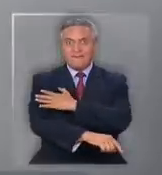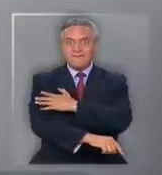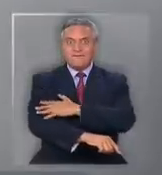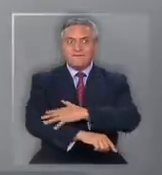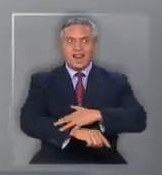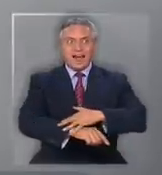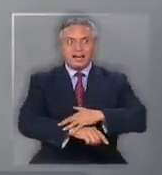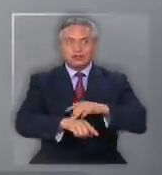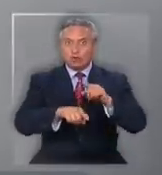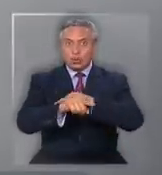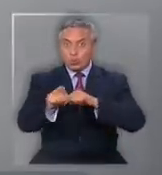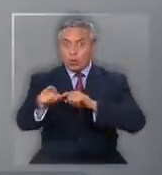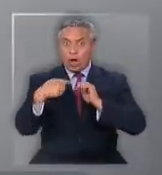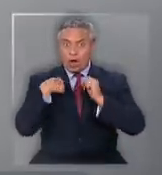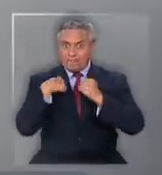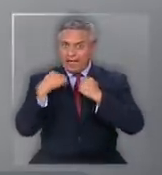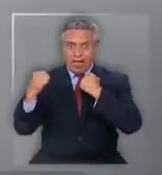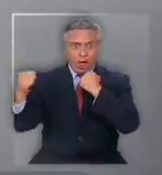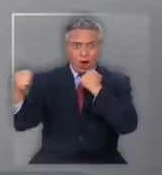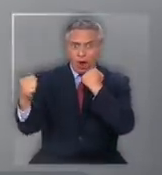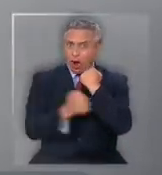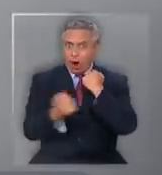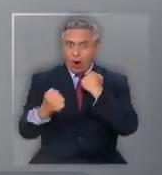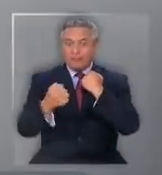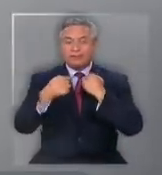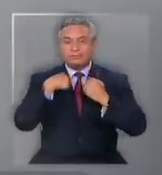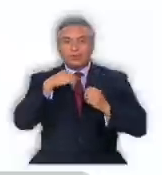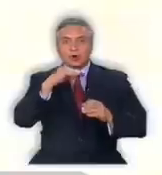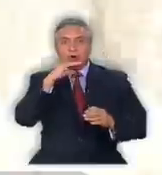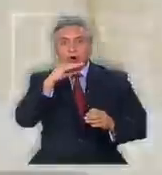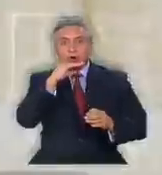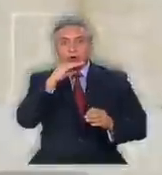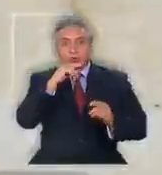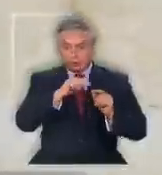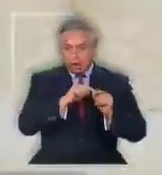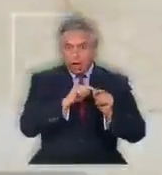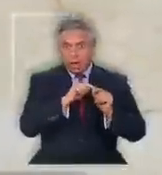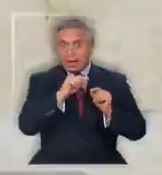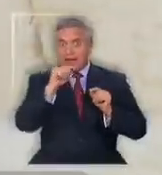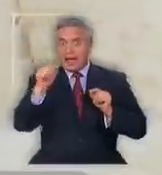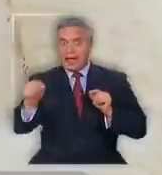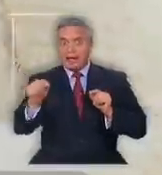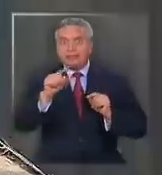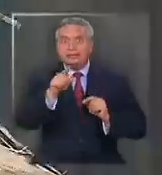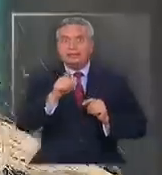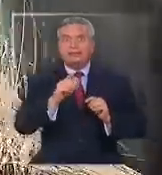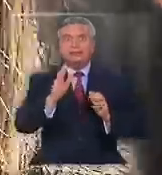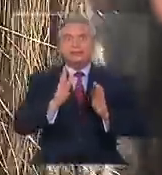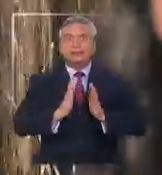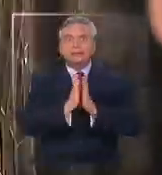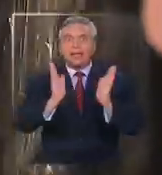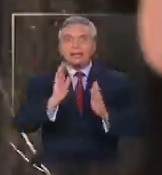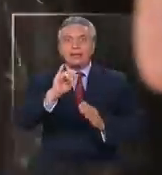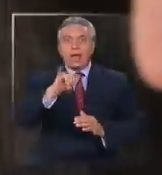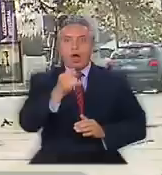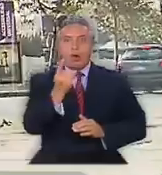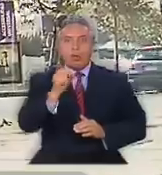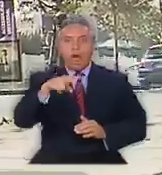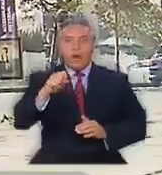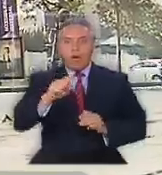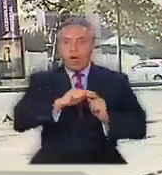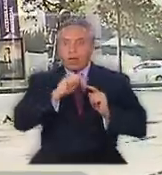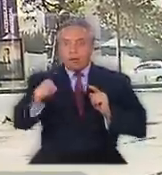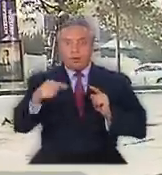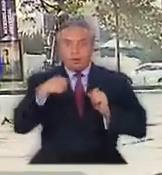fue tanto golpe que me dio. Cuando íbamos desde Concepción hasta Santa Juana, eso fue dándome golpe. Mira esto, de lo que me salvé.